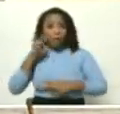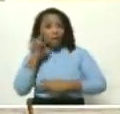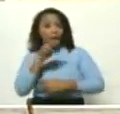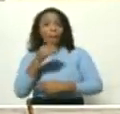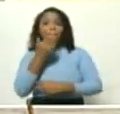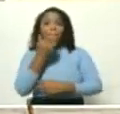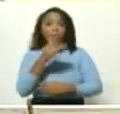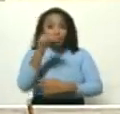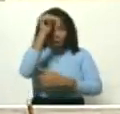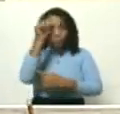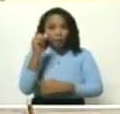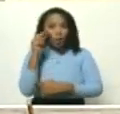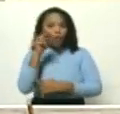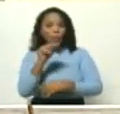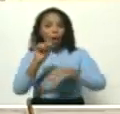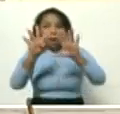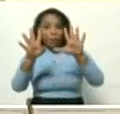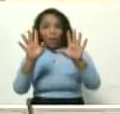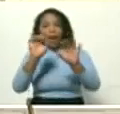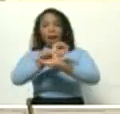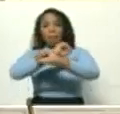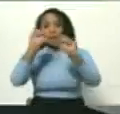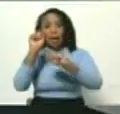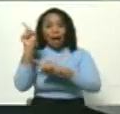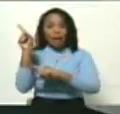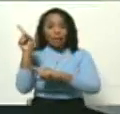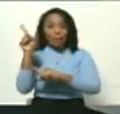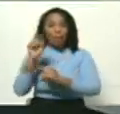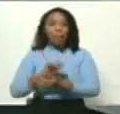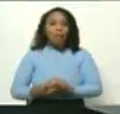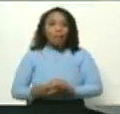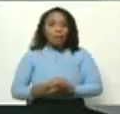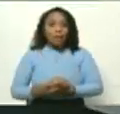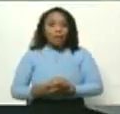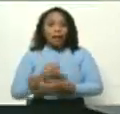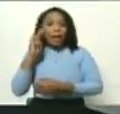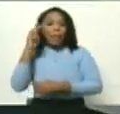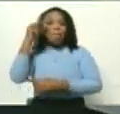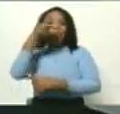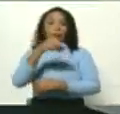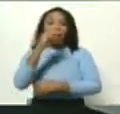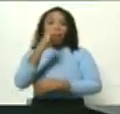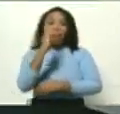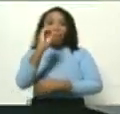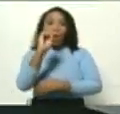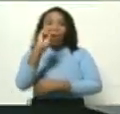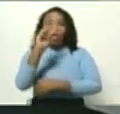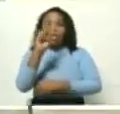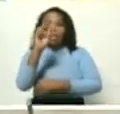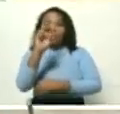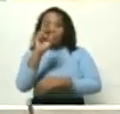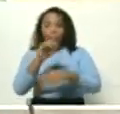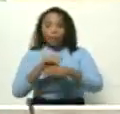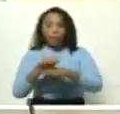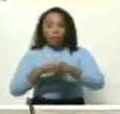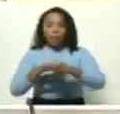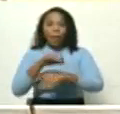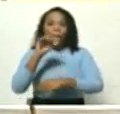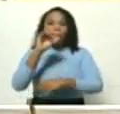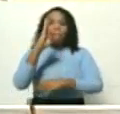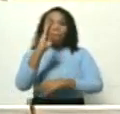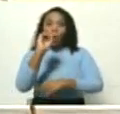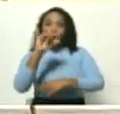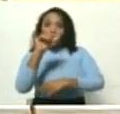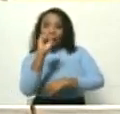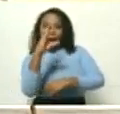partir de las 9 de la mañana en el distribuidor, o mejor dicho, en el Mirador Boyacá. Y el domingo en todas las iglesias se